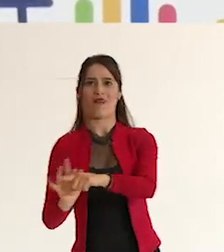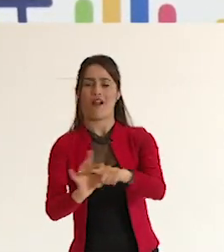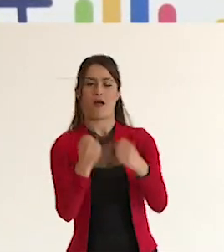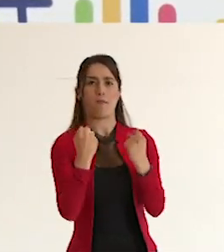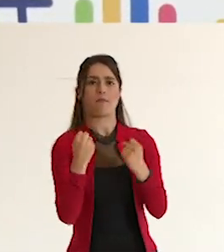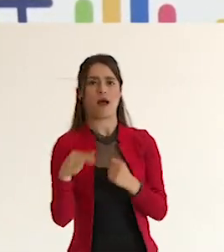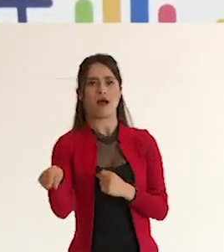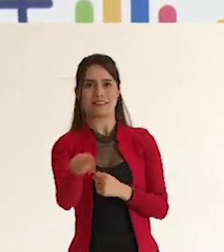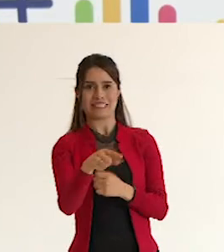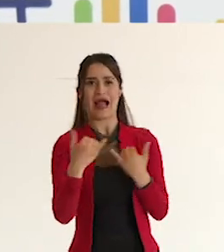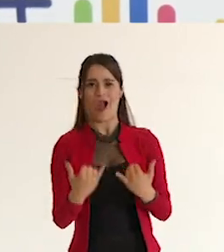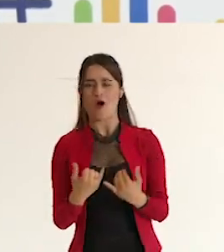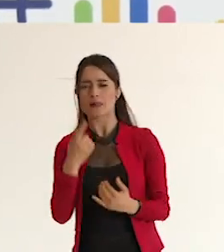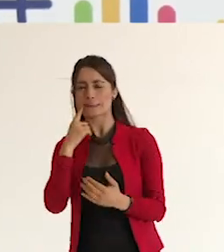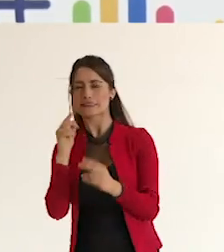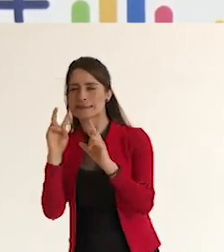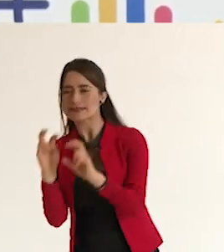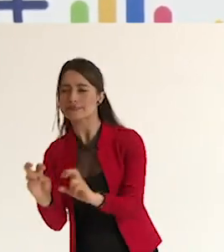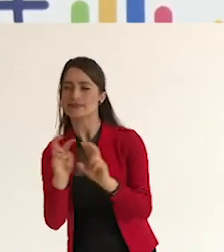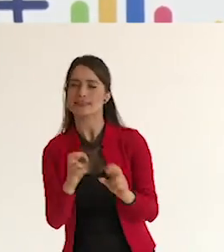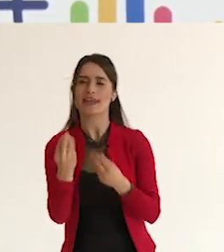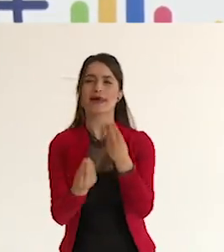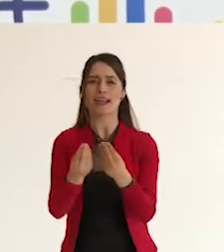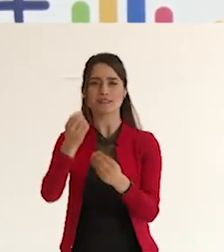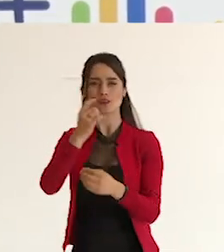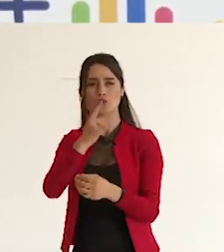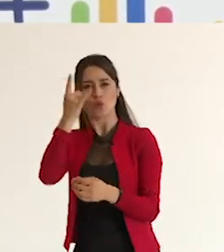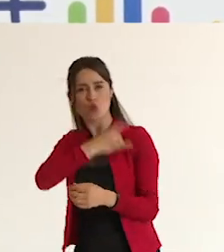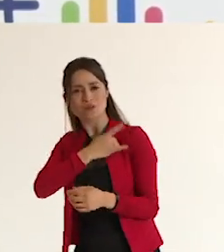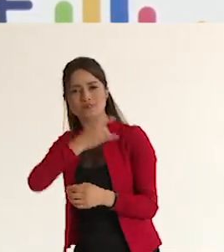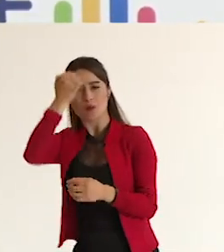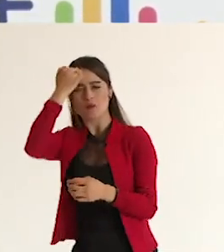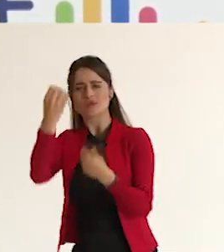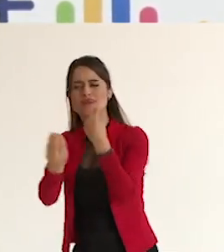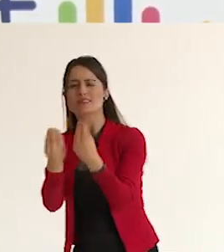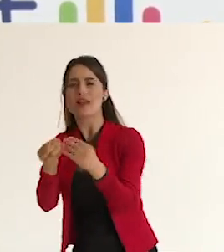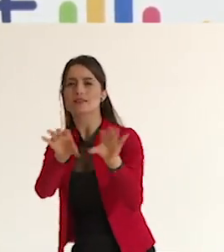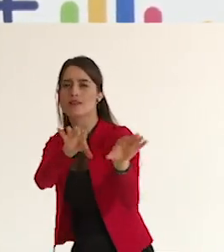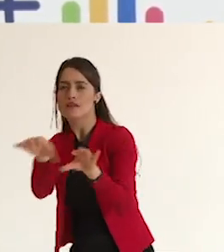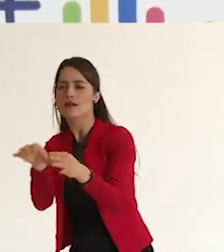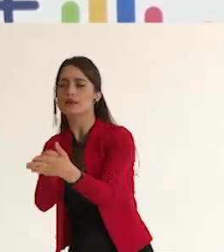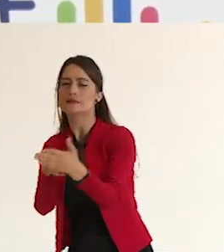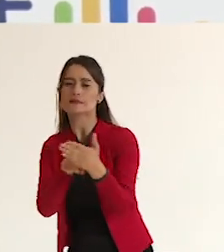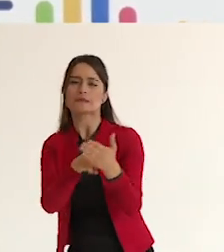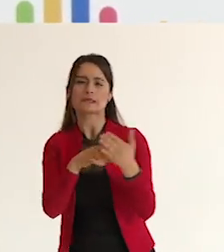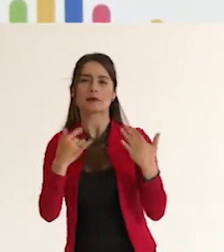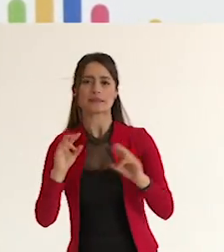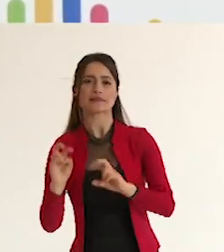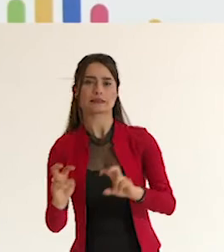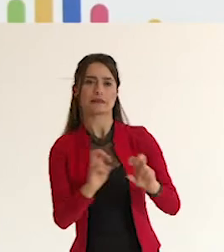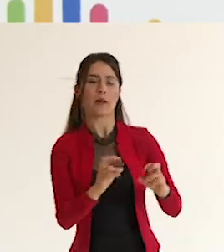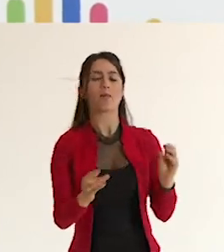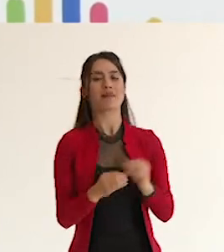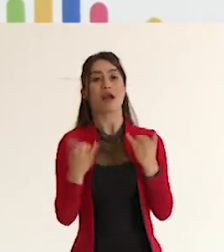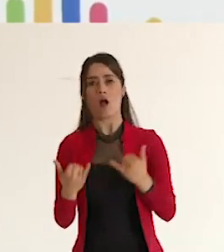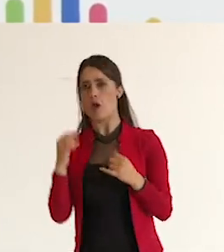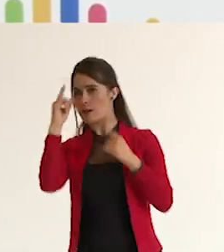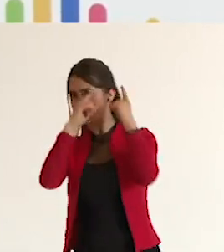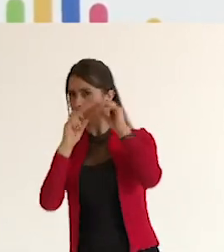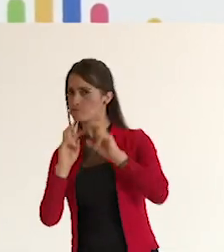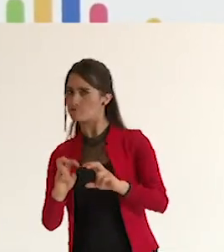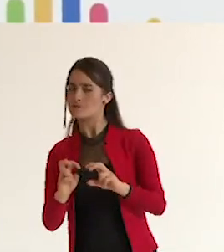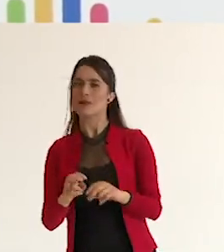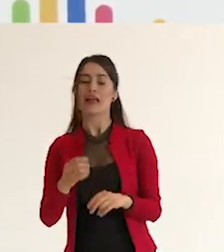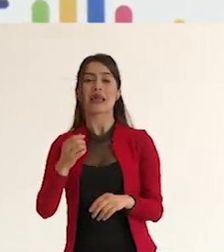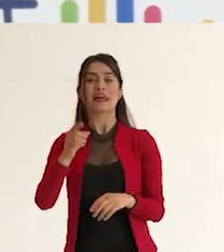tratando de rastrear esas prácticas morales y también estamos preguntándonos quiénes son los profesores encargados de la formación